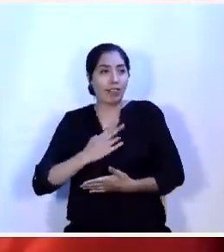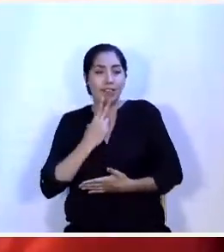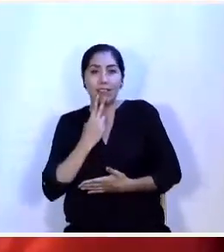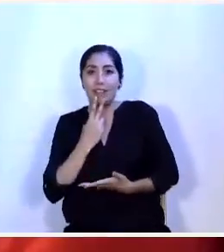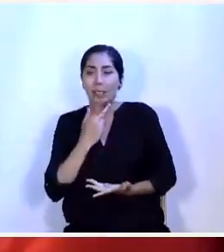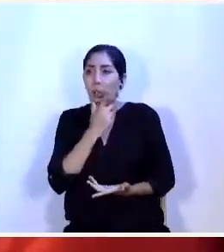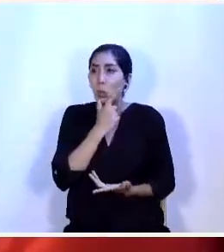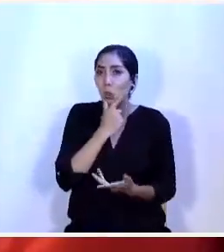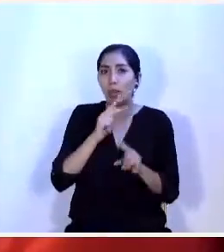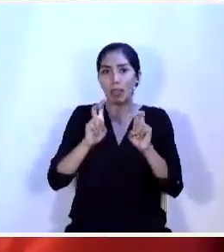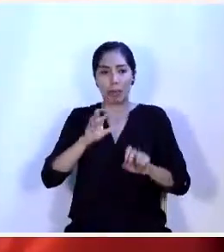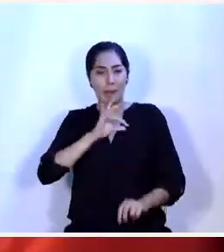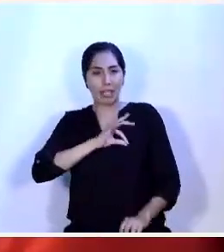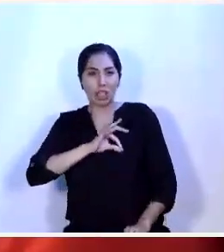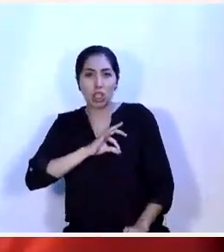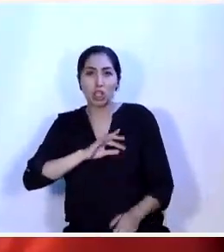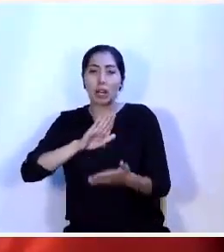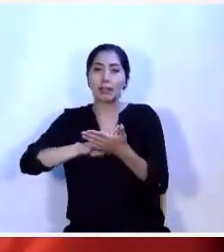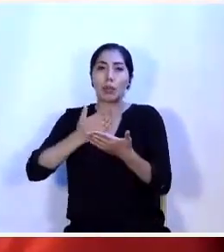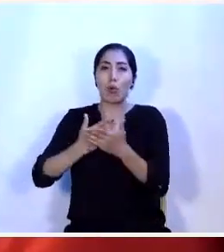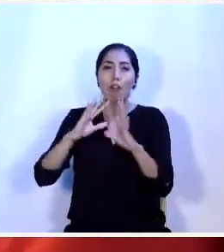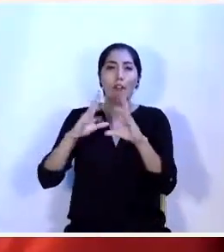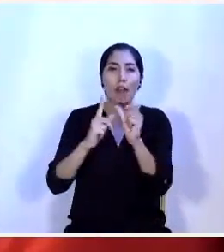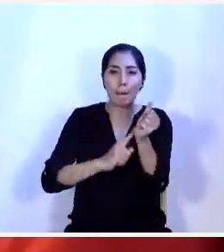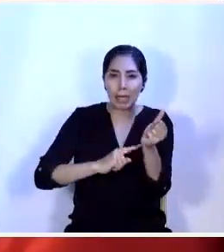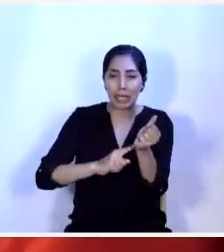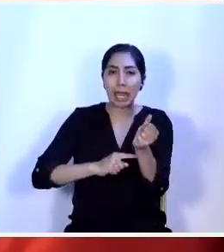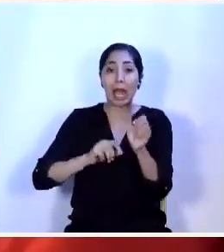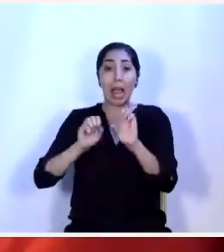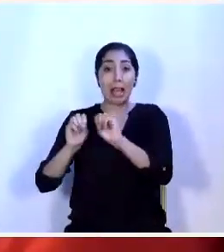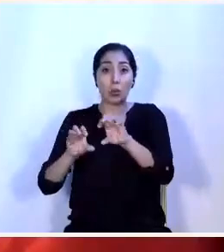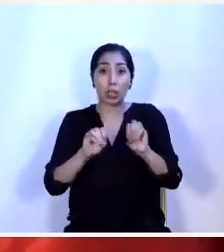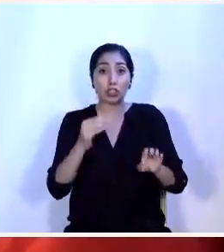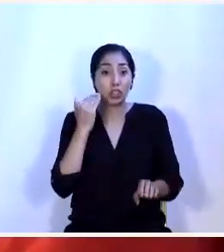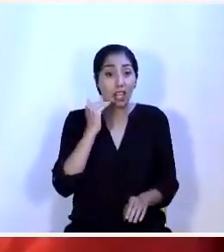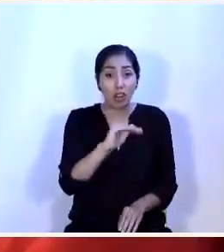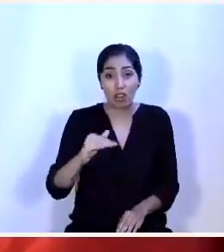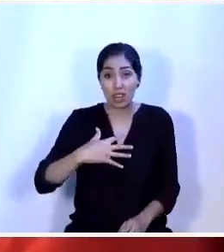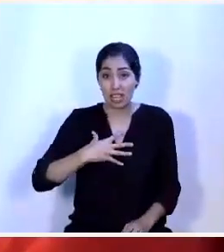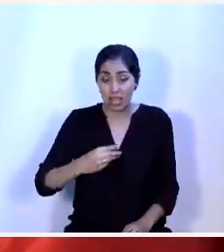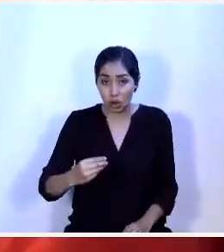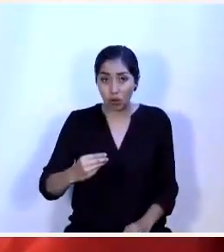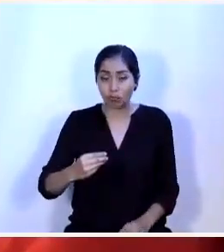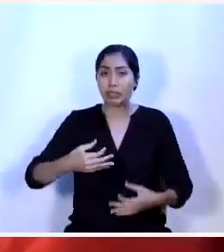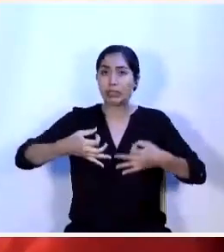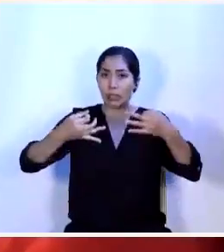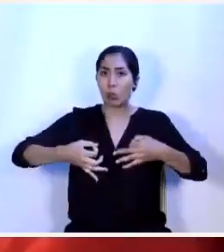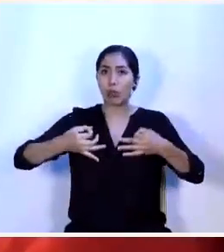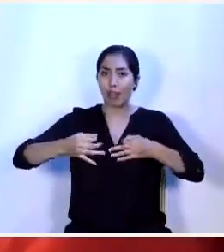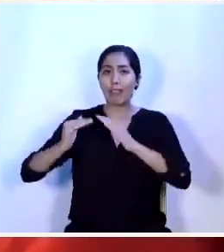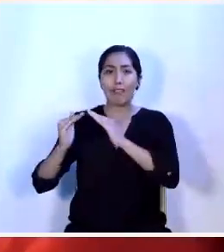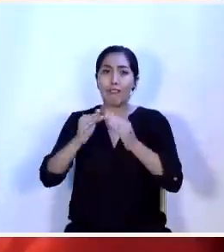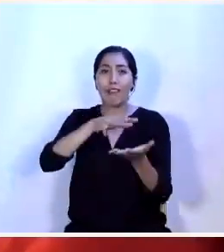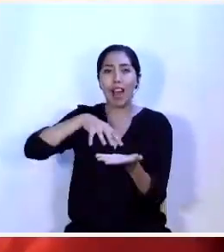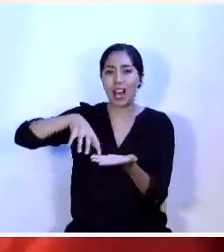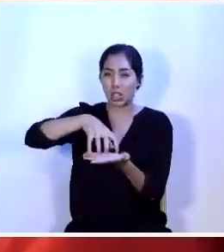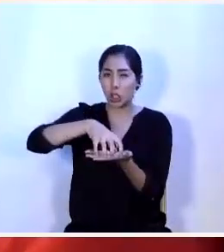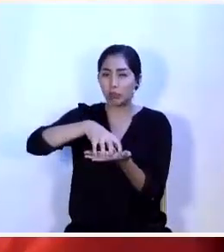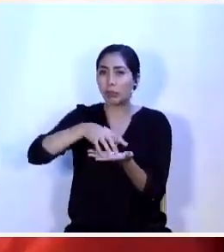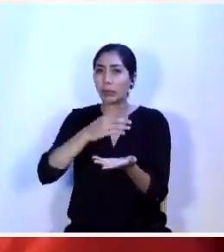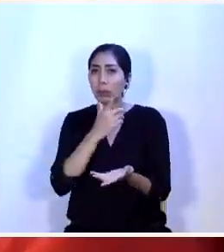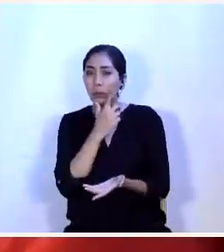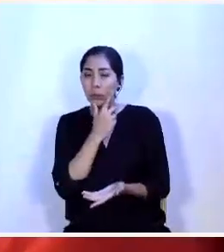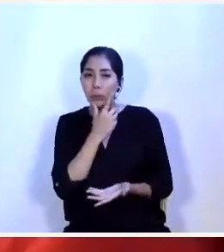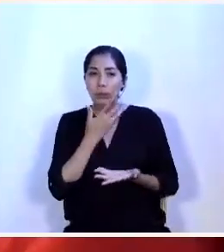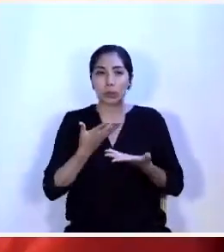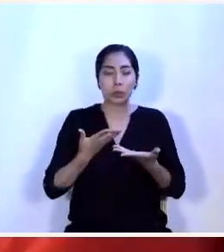sus pensiones, a la salud de su familia, a la educación de sus hijos e hijas, a la seguridad de sus barrios, se va